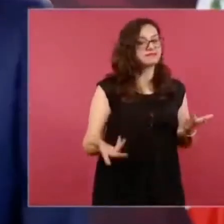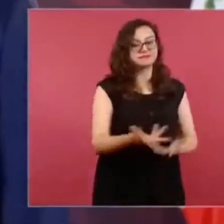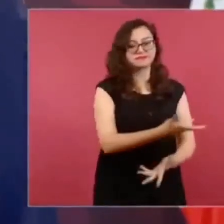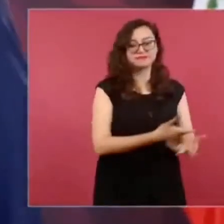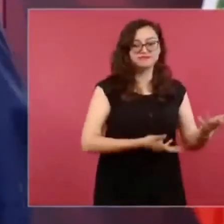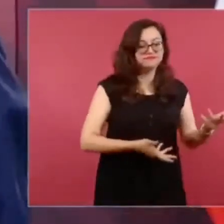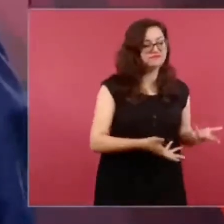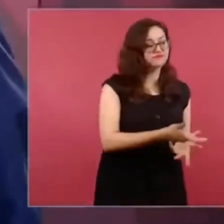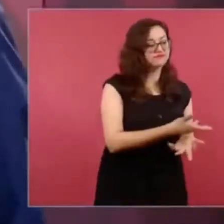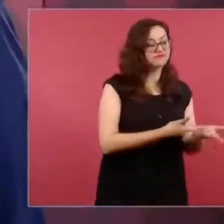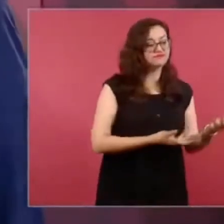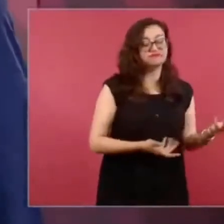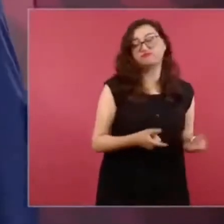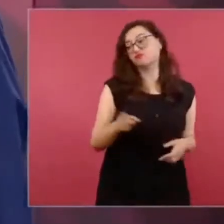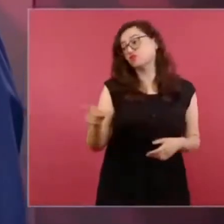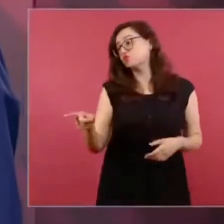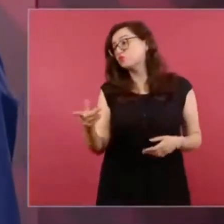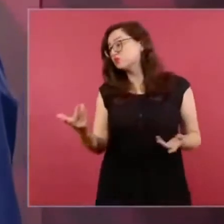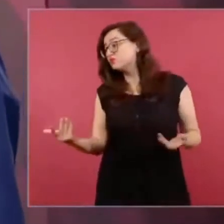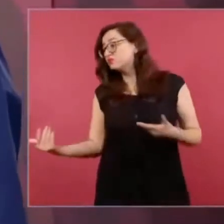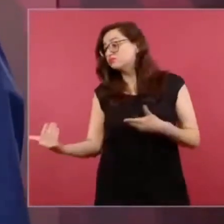¿Y tú dónde estabas?